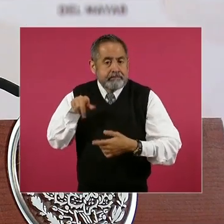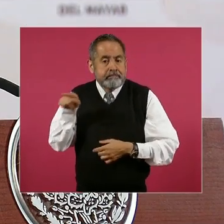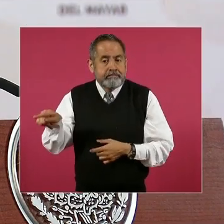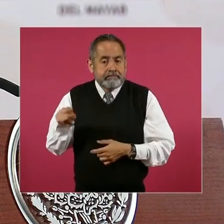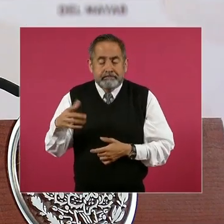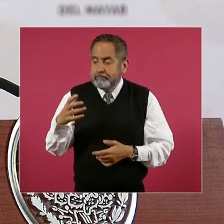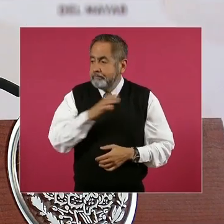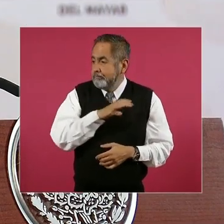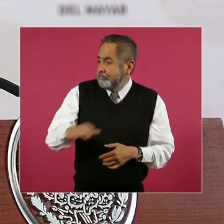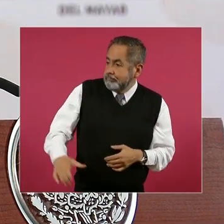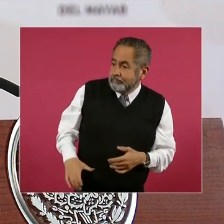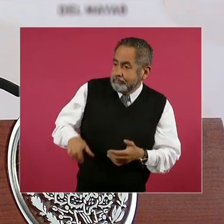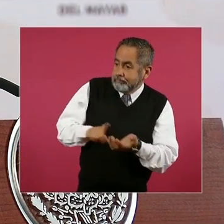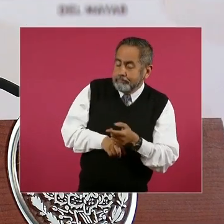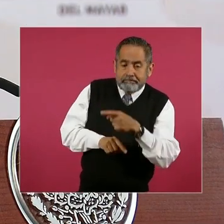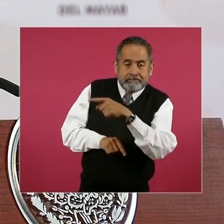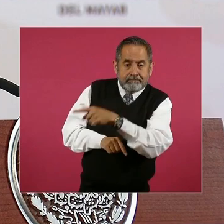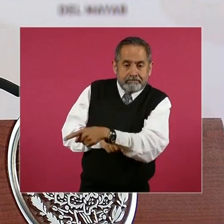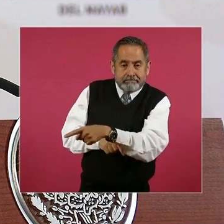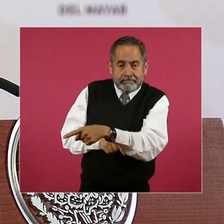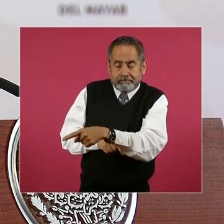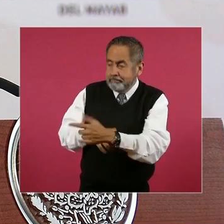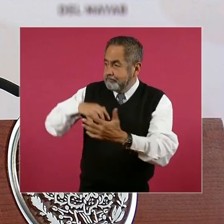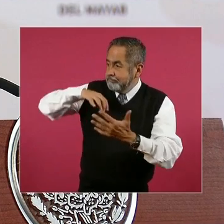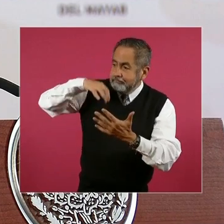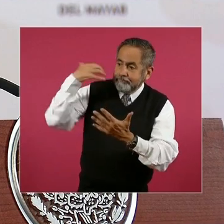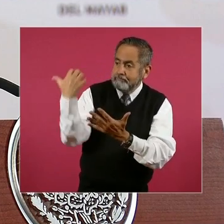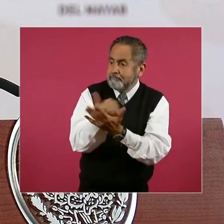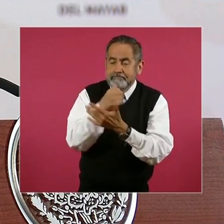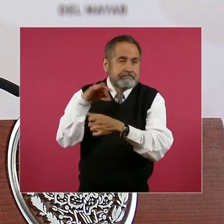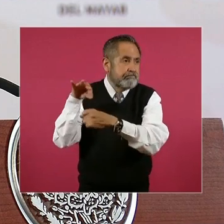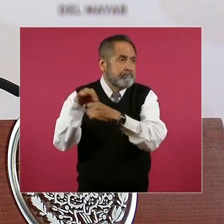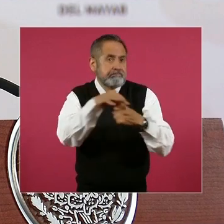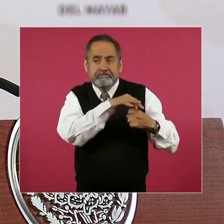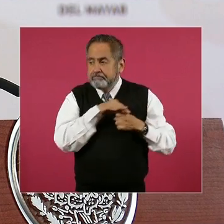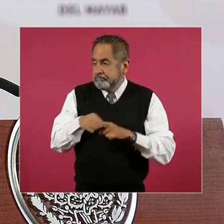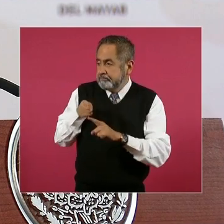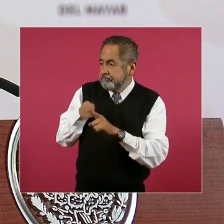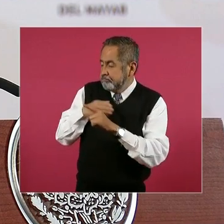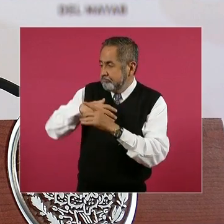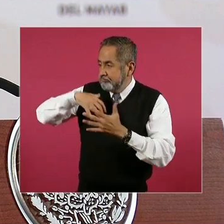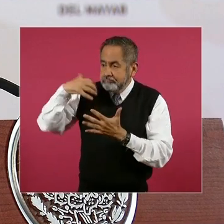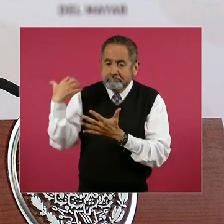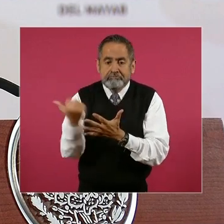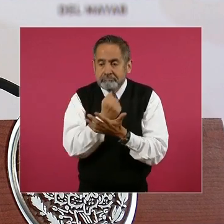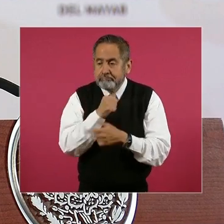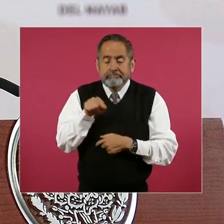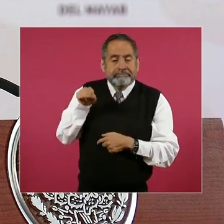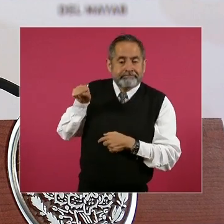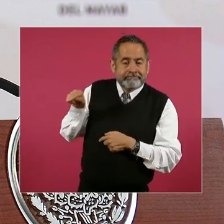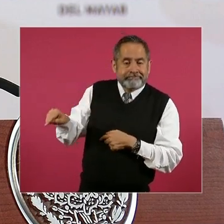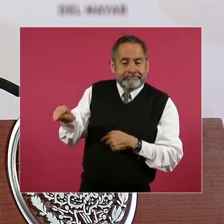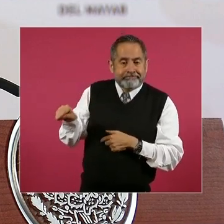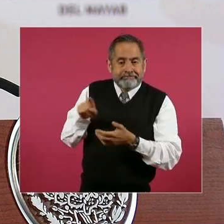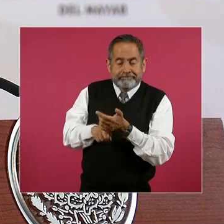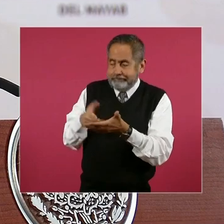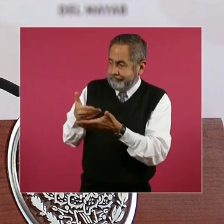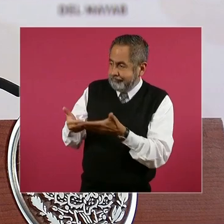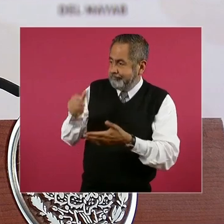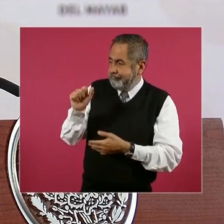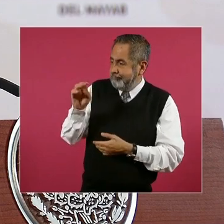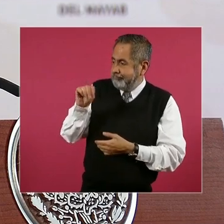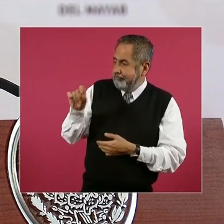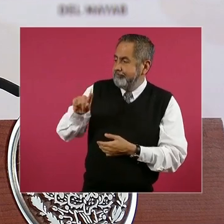el candidato que resulta elegido en esa elección presidencial fue el actual